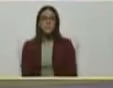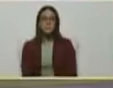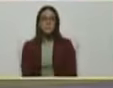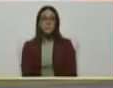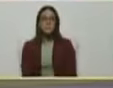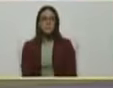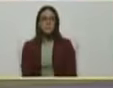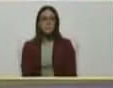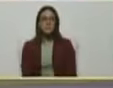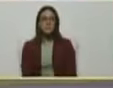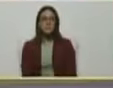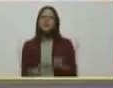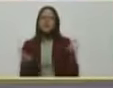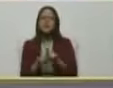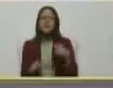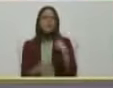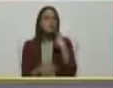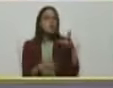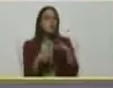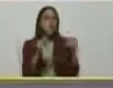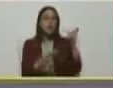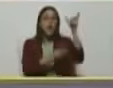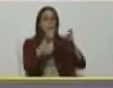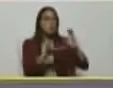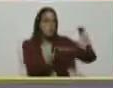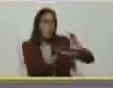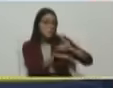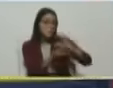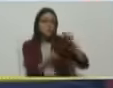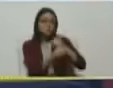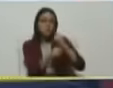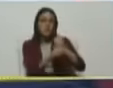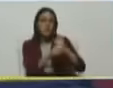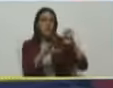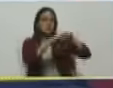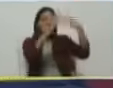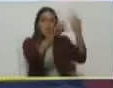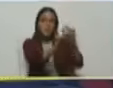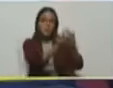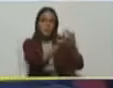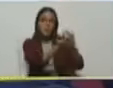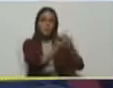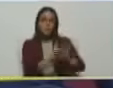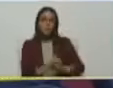como les digo a todos los inversionistas del mundo,